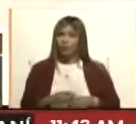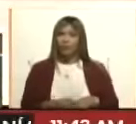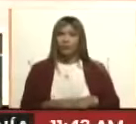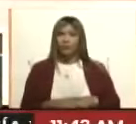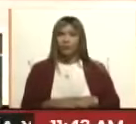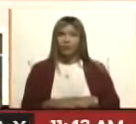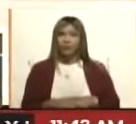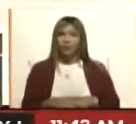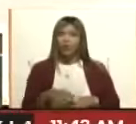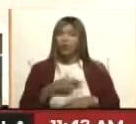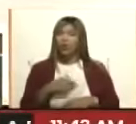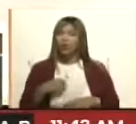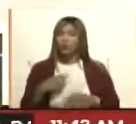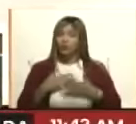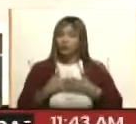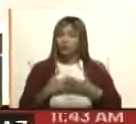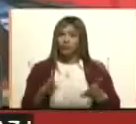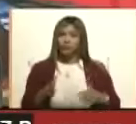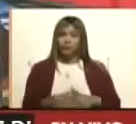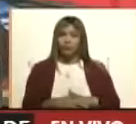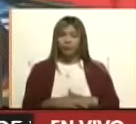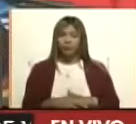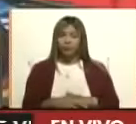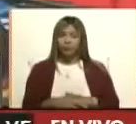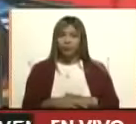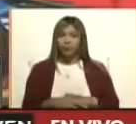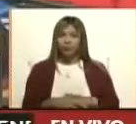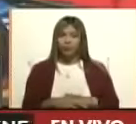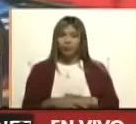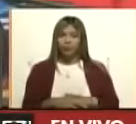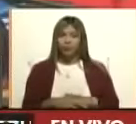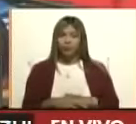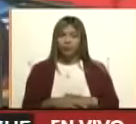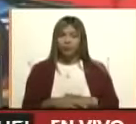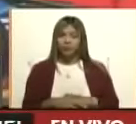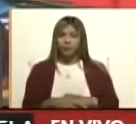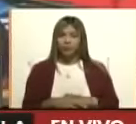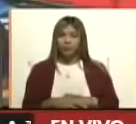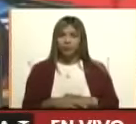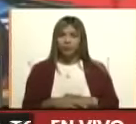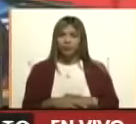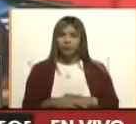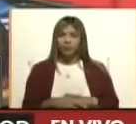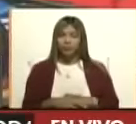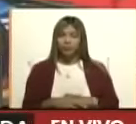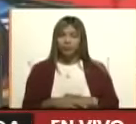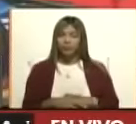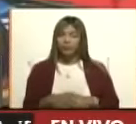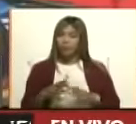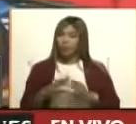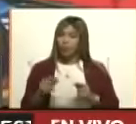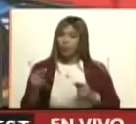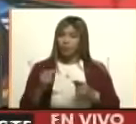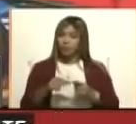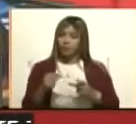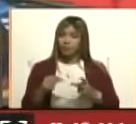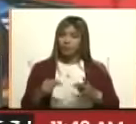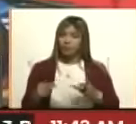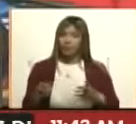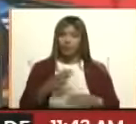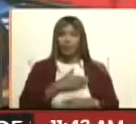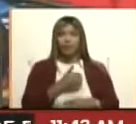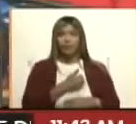¿verdad? Nosotros hemos dispuesto, ciudadano ministro Padrino López, Elvis, presidente del CNE y demás